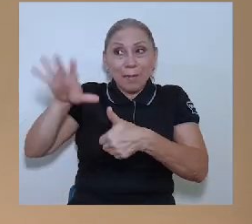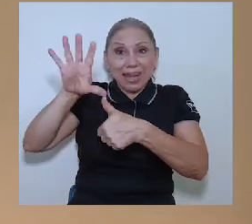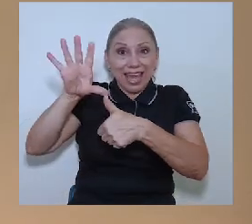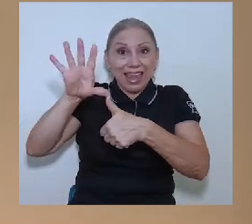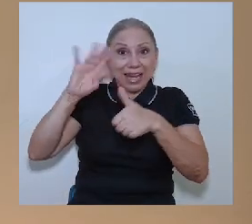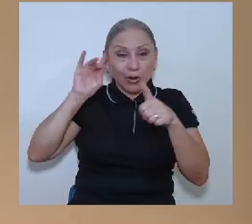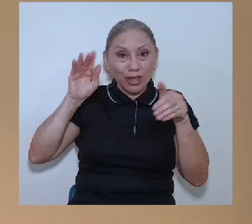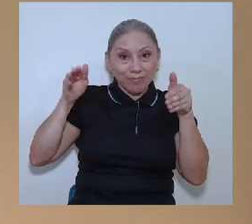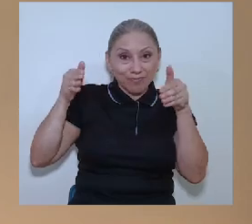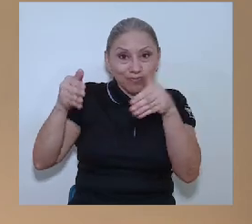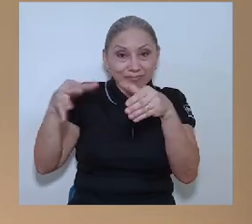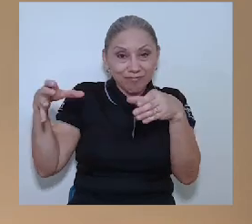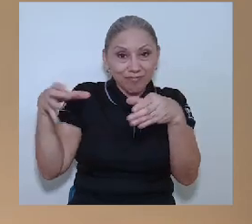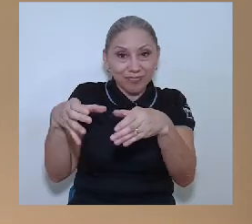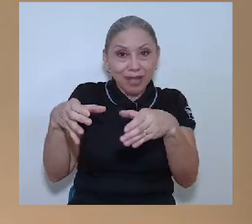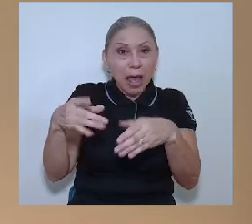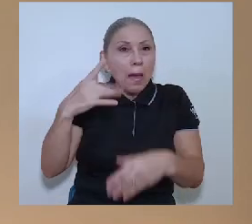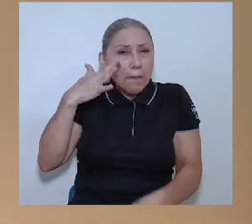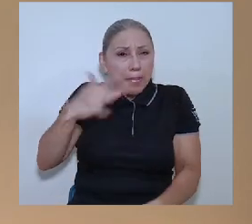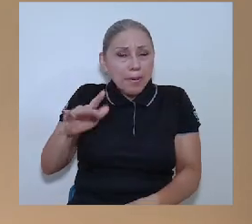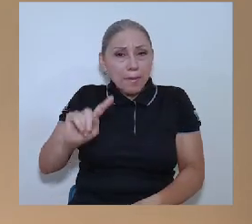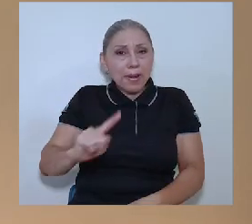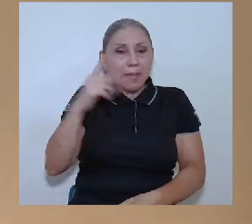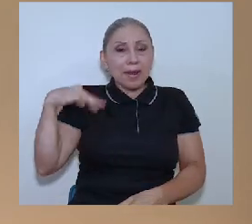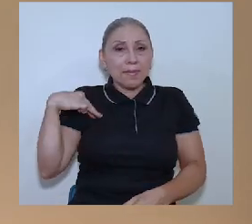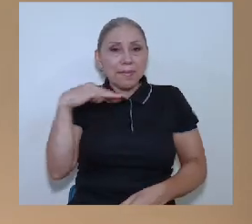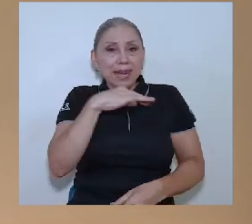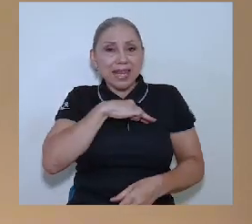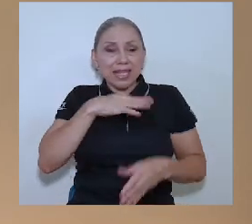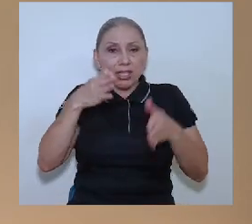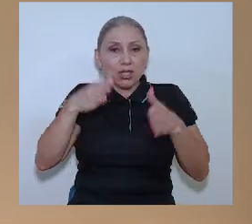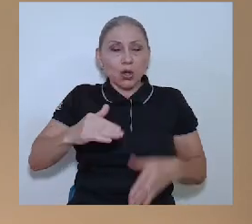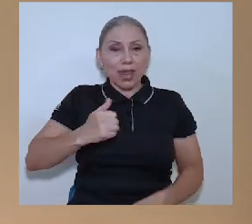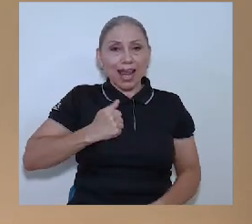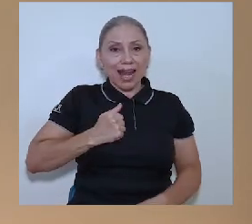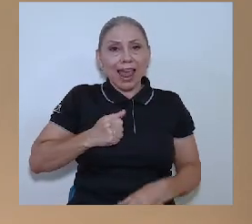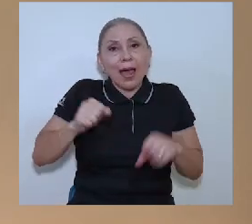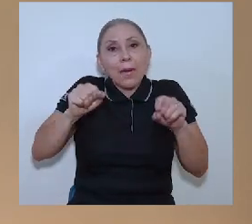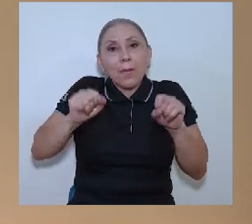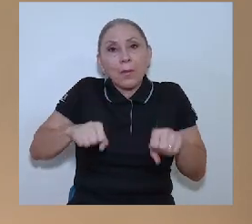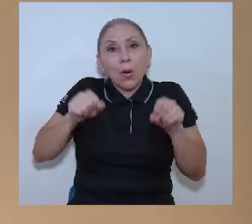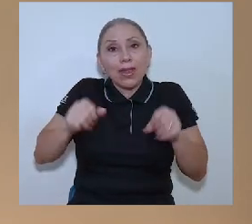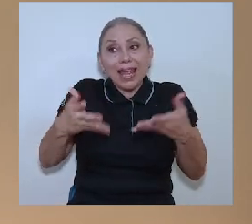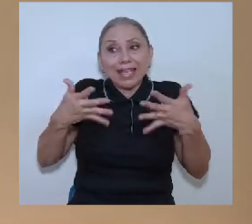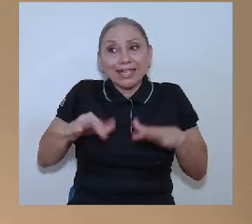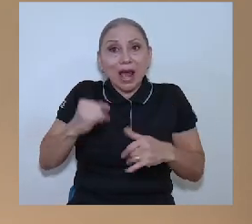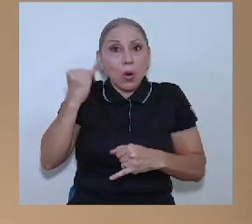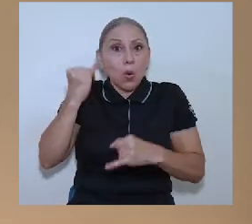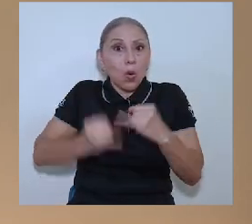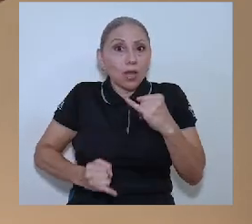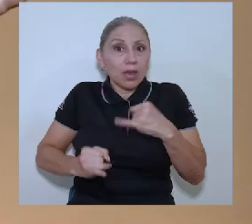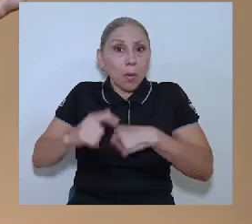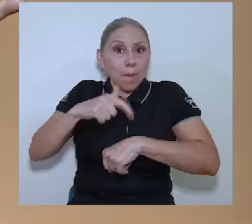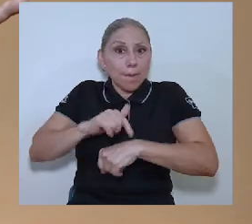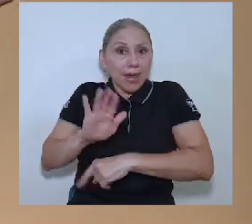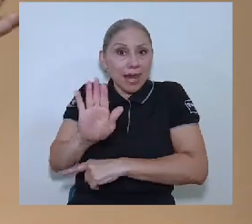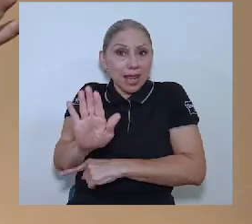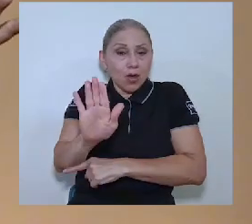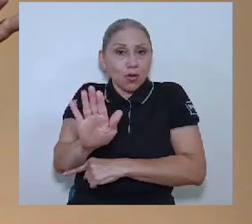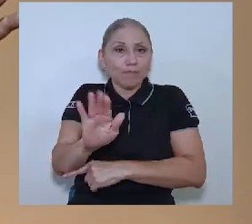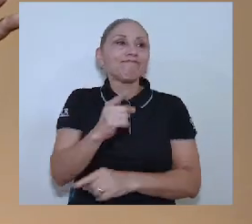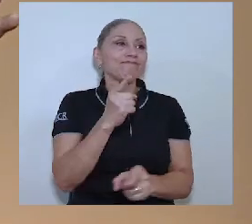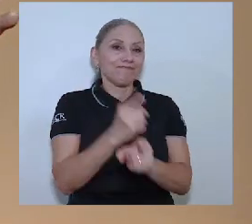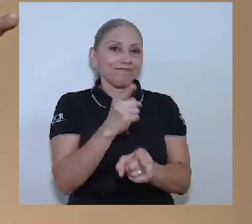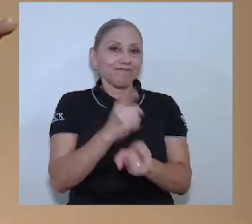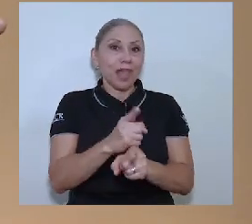más, da la impresión de que el primer ministro de Canadá podría estar en su último periodo. Exacto. Que es